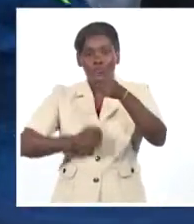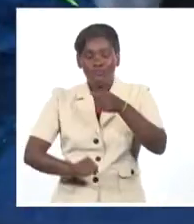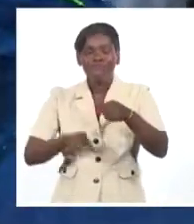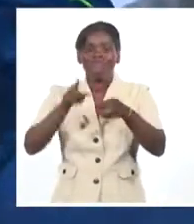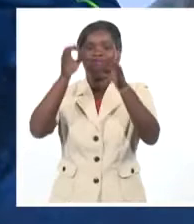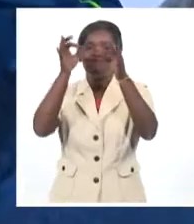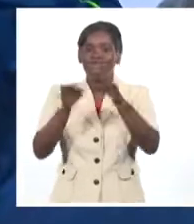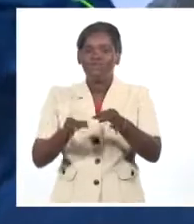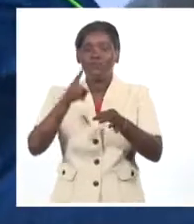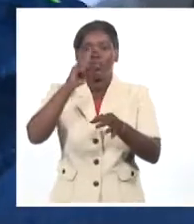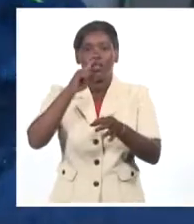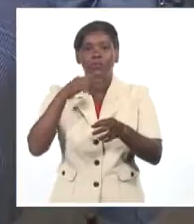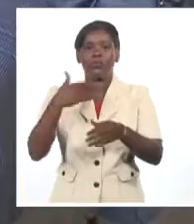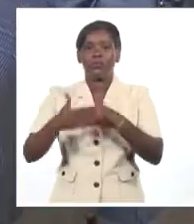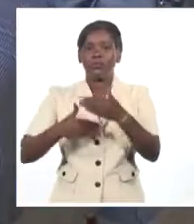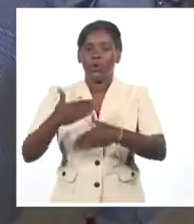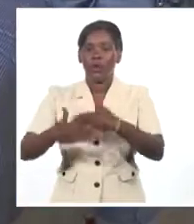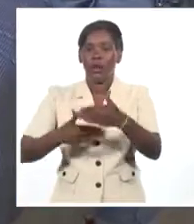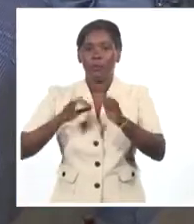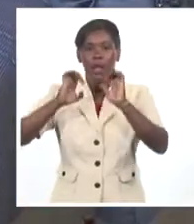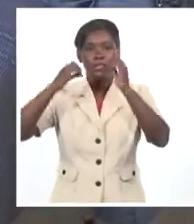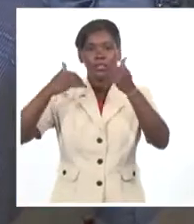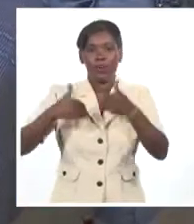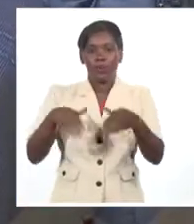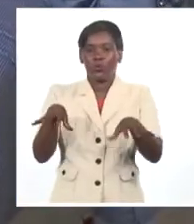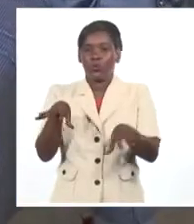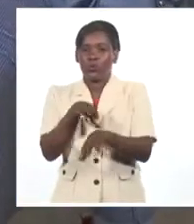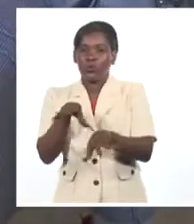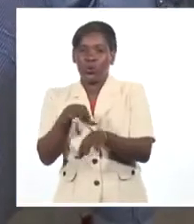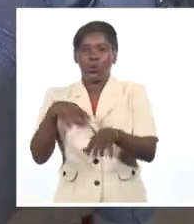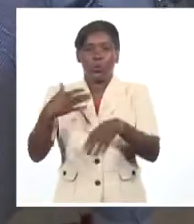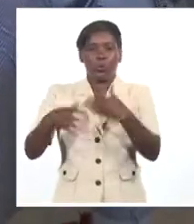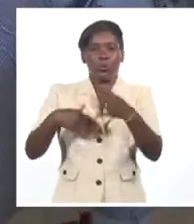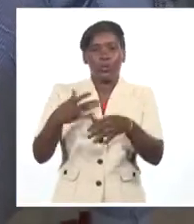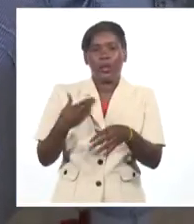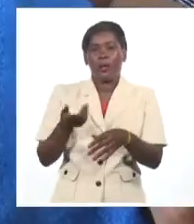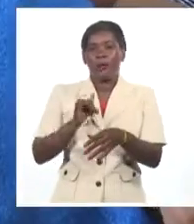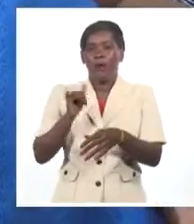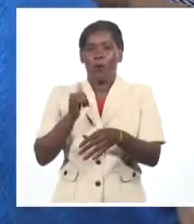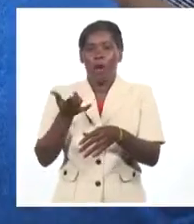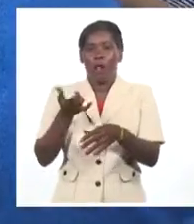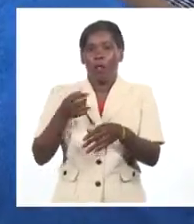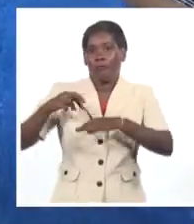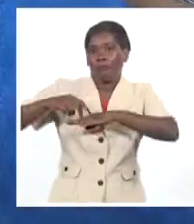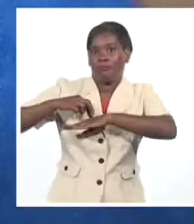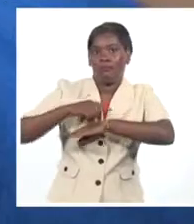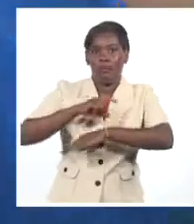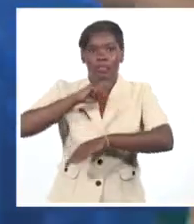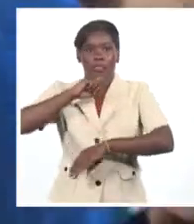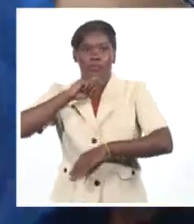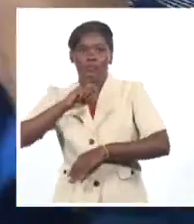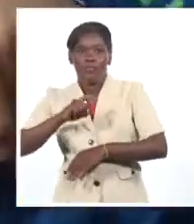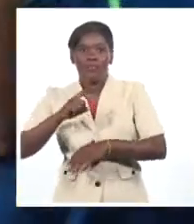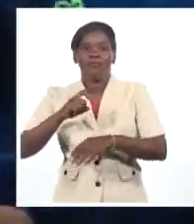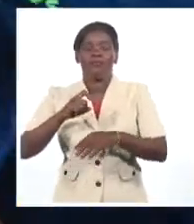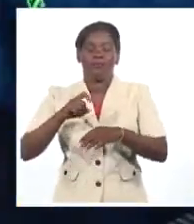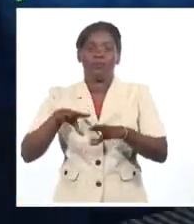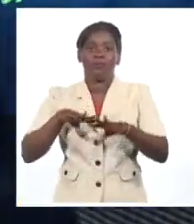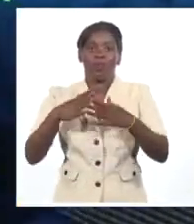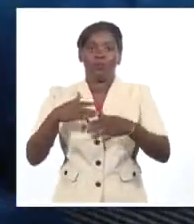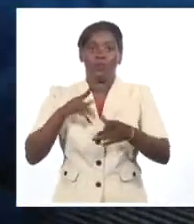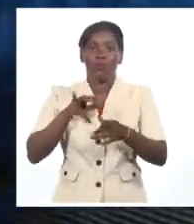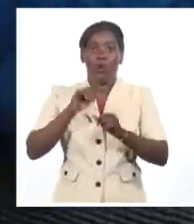tristes manifestaciones clínicas, entre ellas retraso en las habilidades motoras y dificultad para realizar